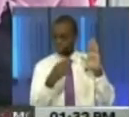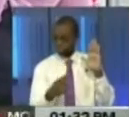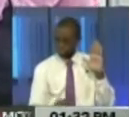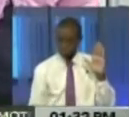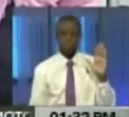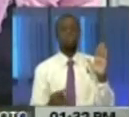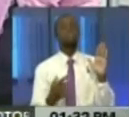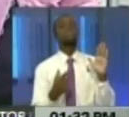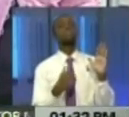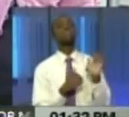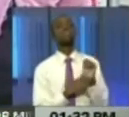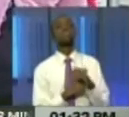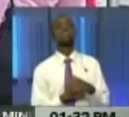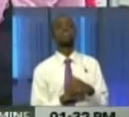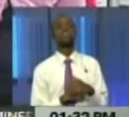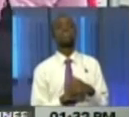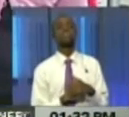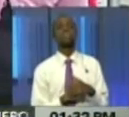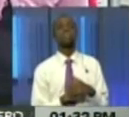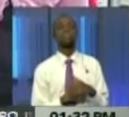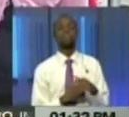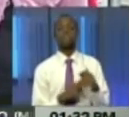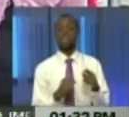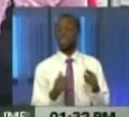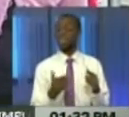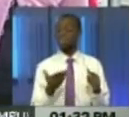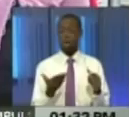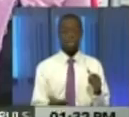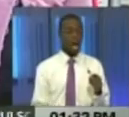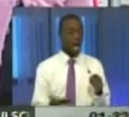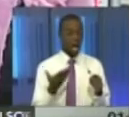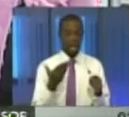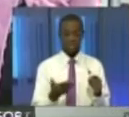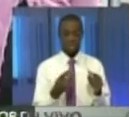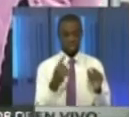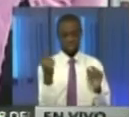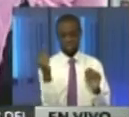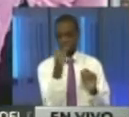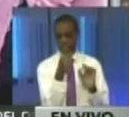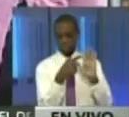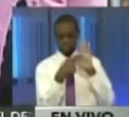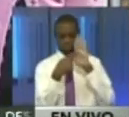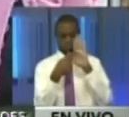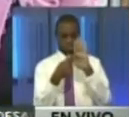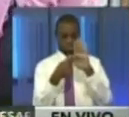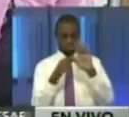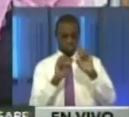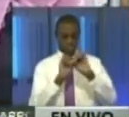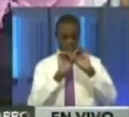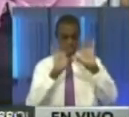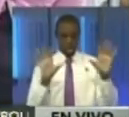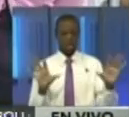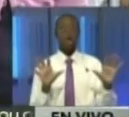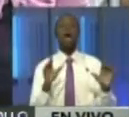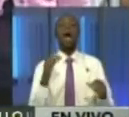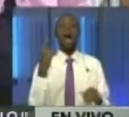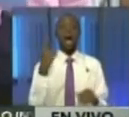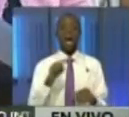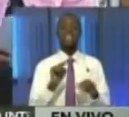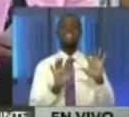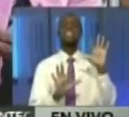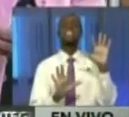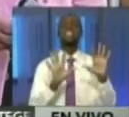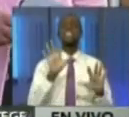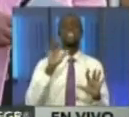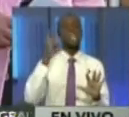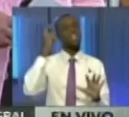días que están allí. Aquí es importante algo que yo quiero resaltar, que tenemos 15 días hábiles, la